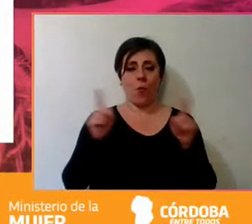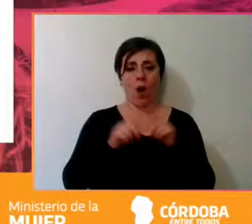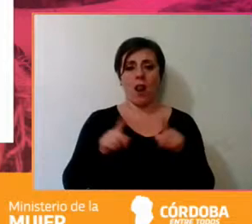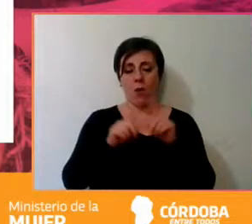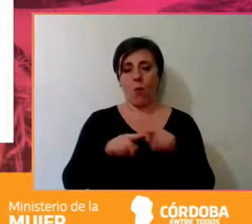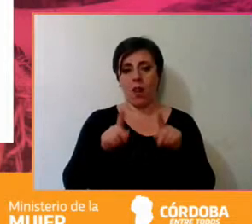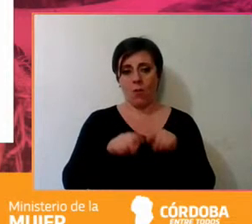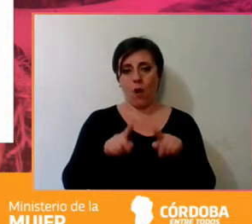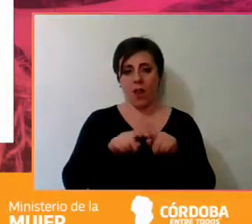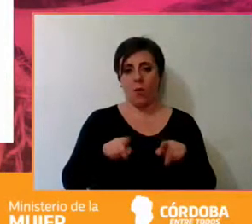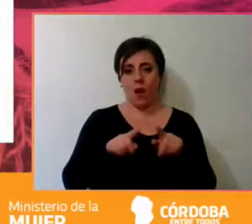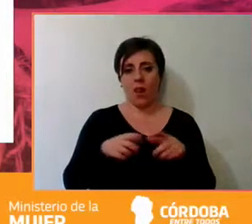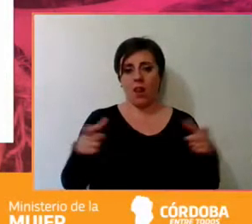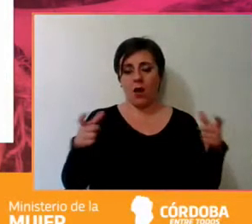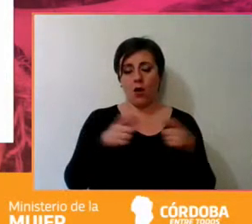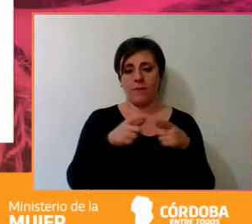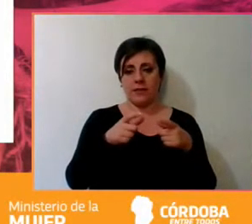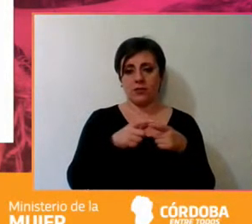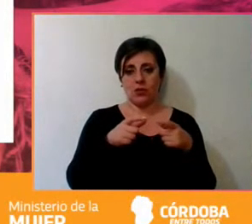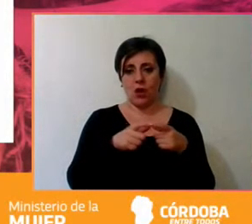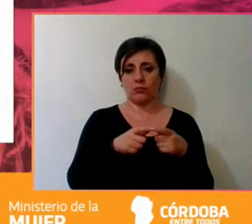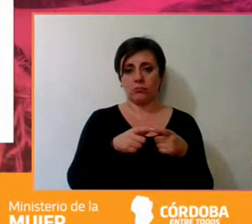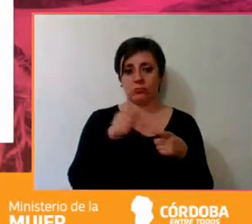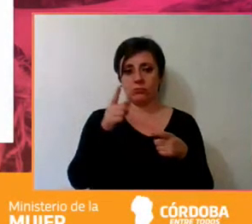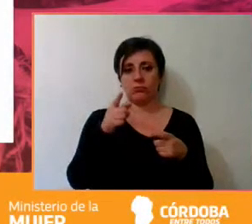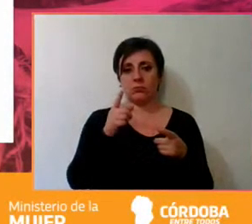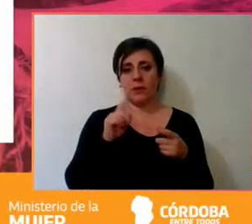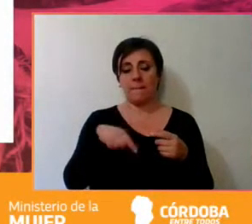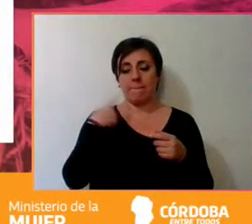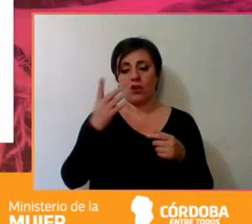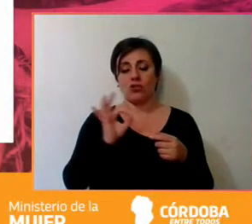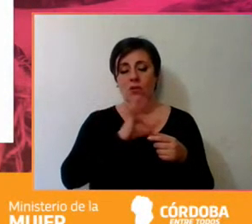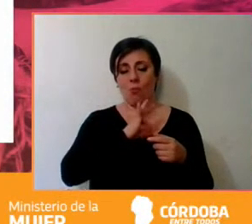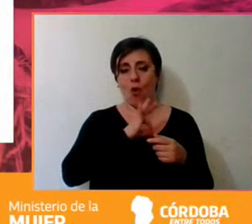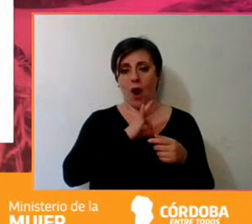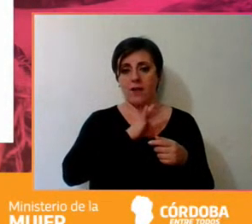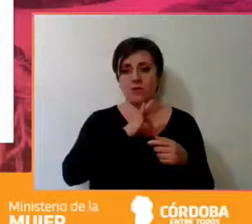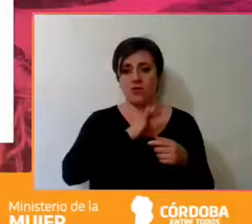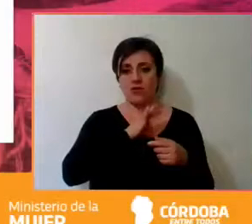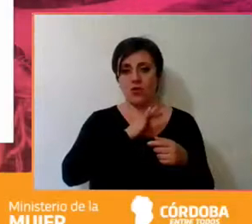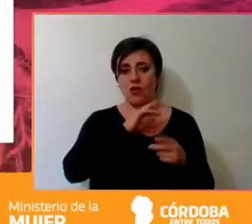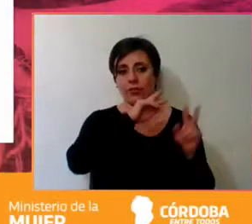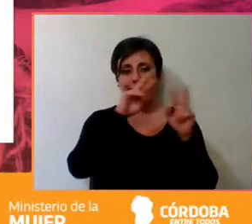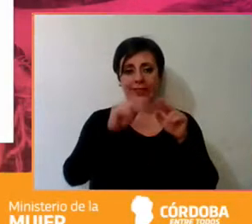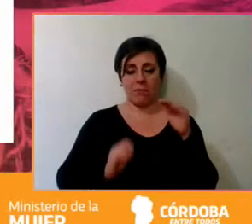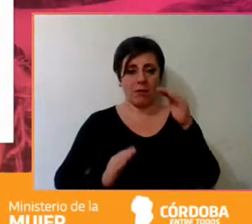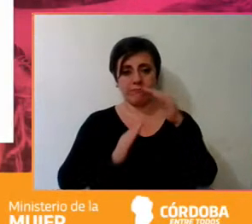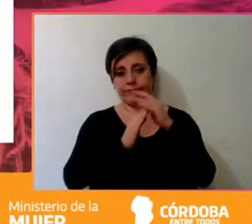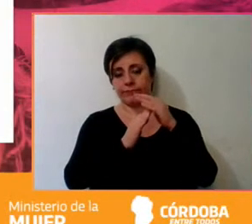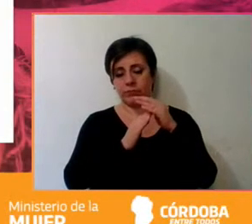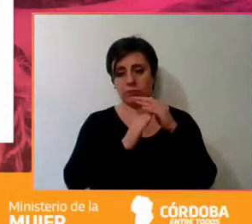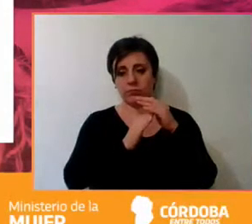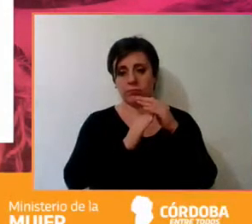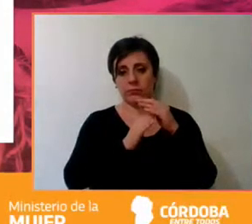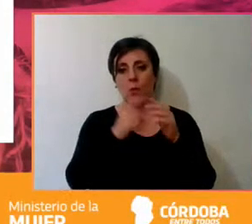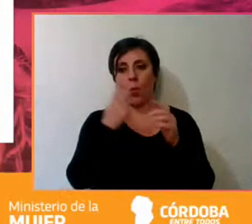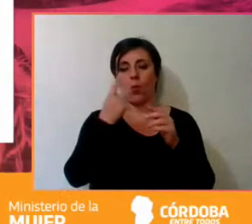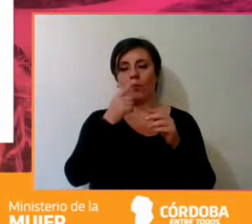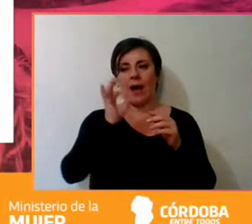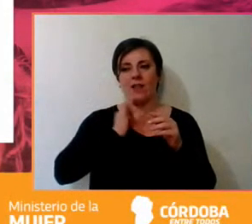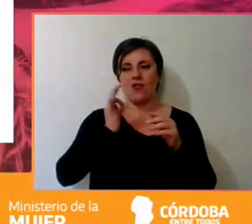comisión de la CSW, y el año que viene el tema prioritario, porque todos los años se analiza un tema